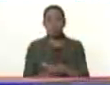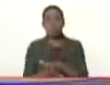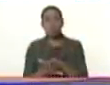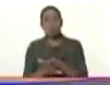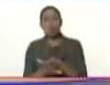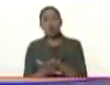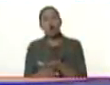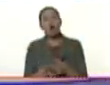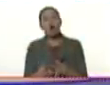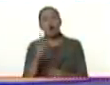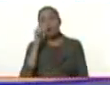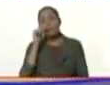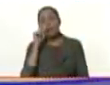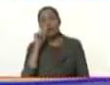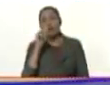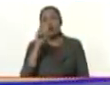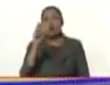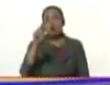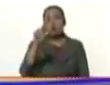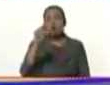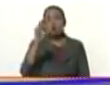General Osorio.